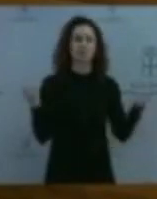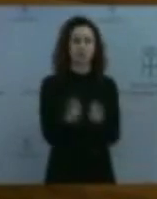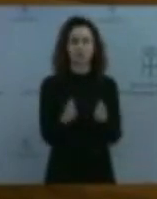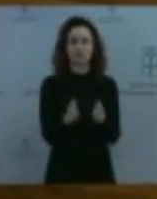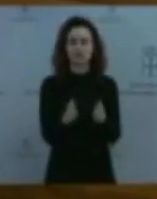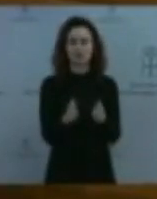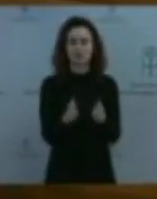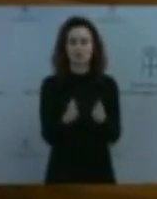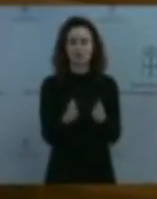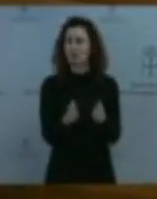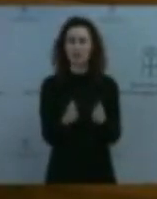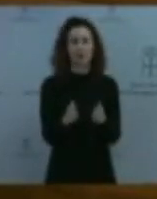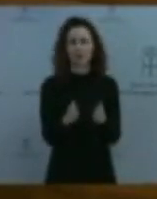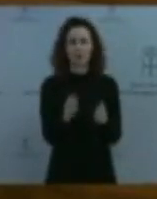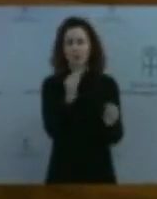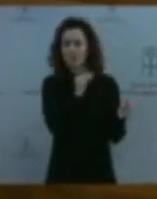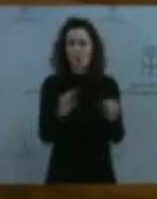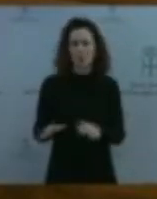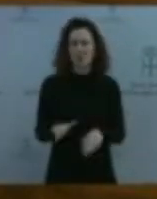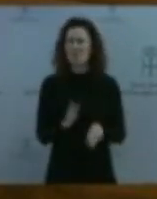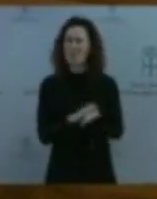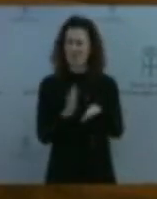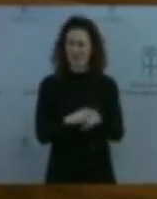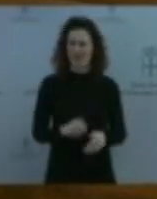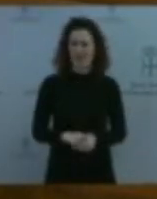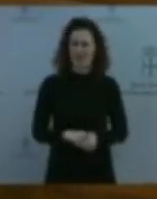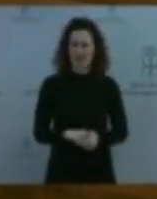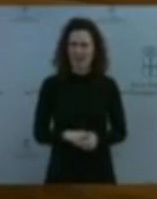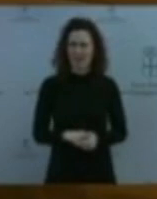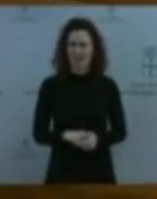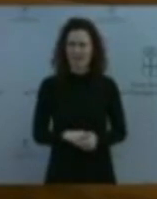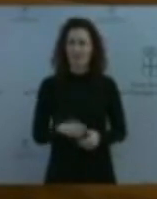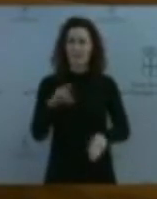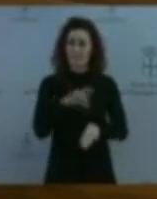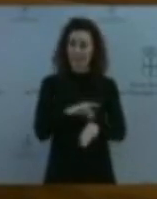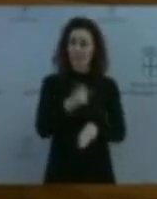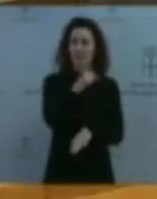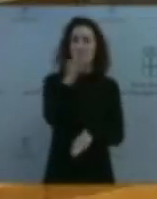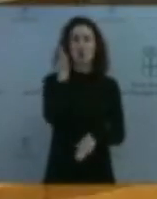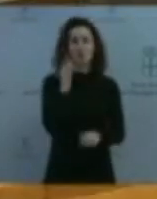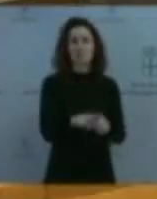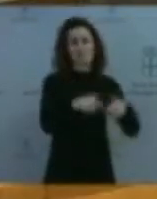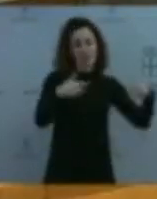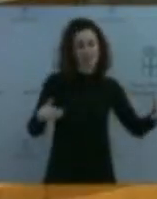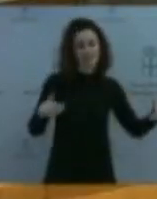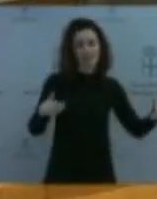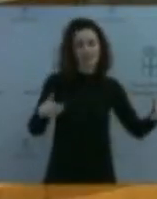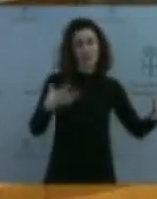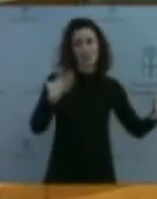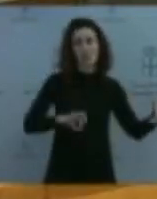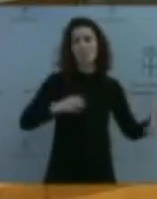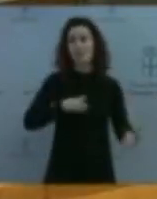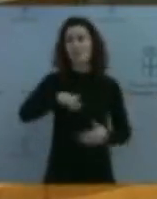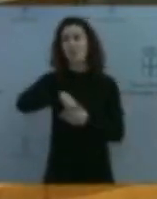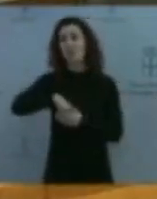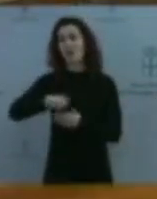¿y por qué a lo mejor no necesitamos más médicos y médicas y a lo mejor menos de otro tipo de profesión? ¿Por qué se niega a eso?